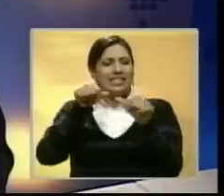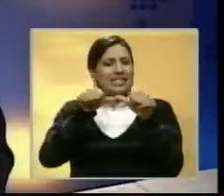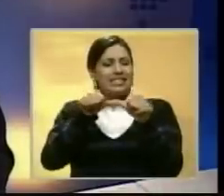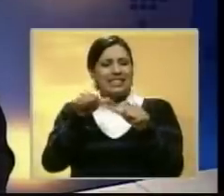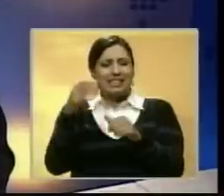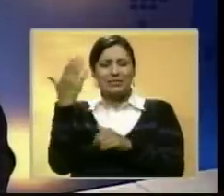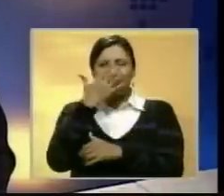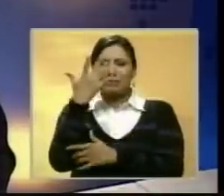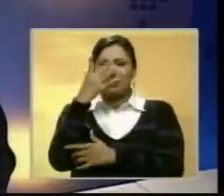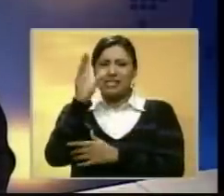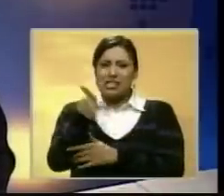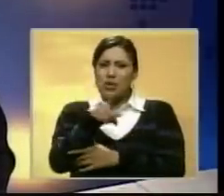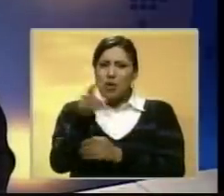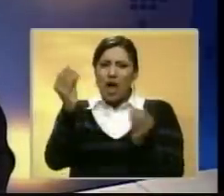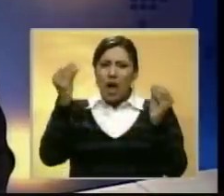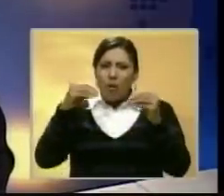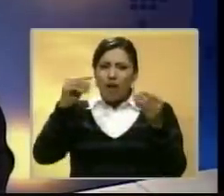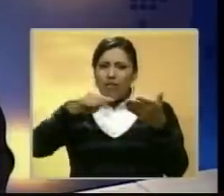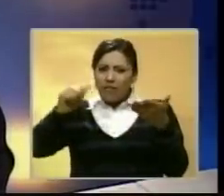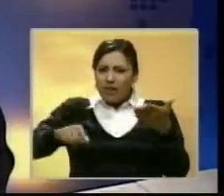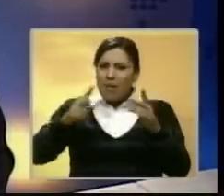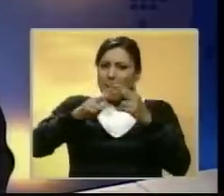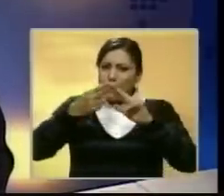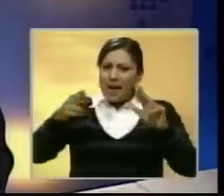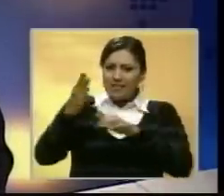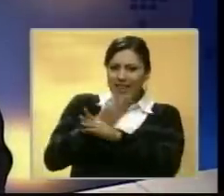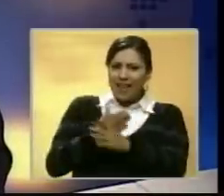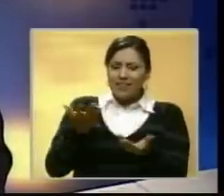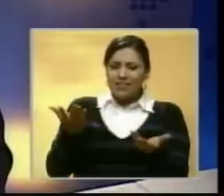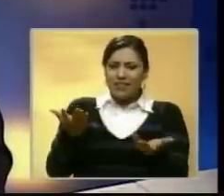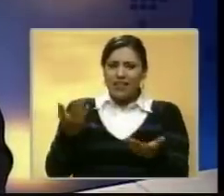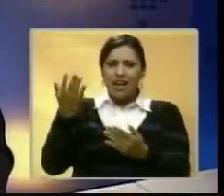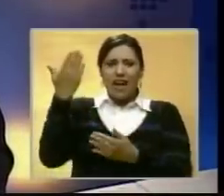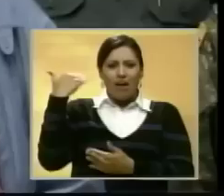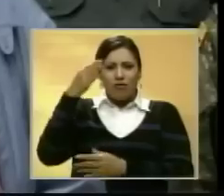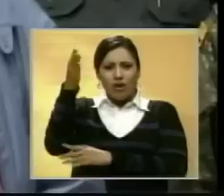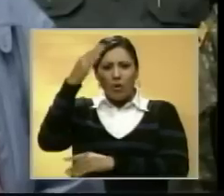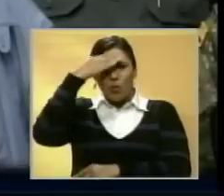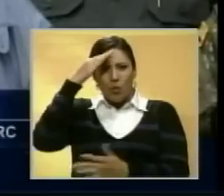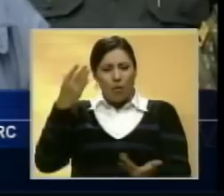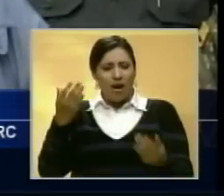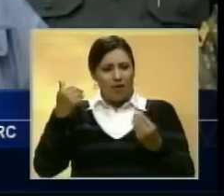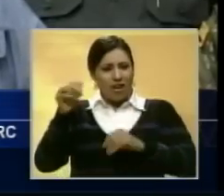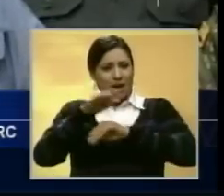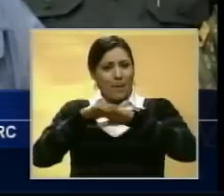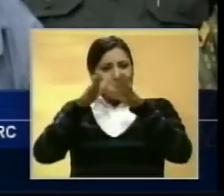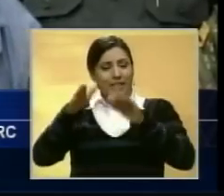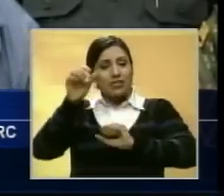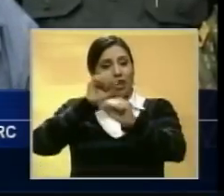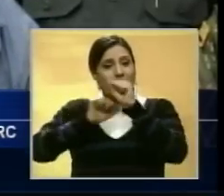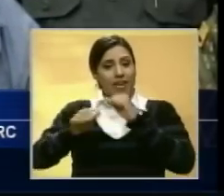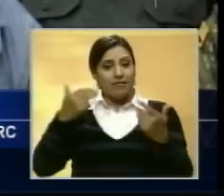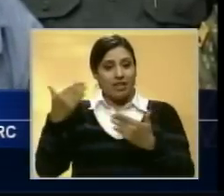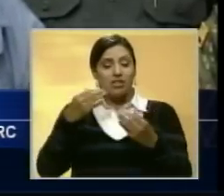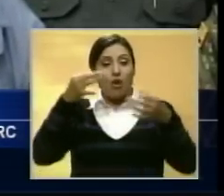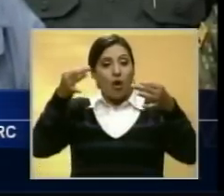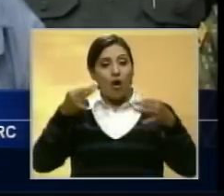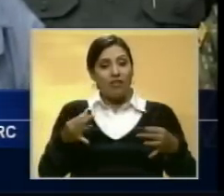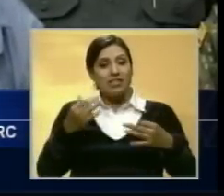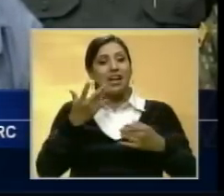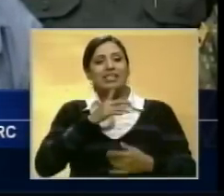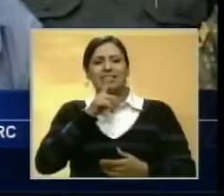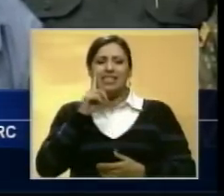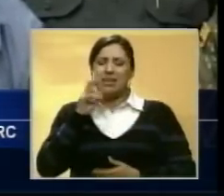mantiene en vilo el acuerdo del cese al fuego bilateral firmado por las partes en Cuba. El ministro de Defensa, Luis Carlos Villegas, confirmó el hecho